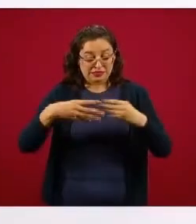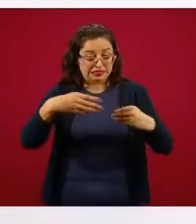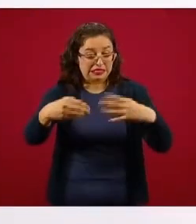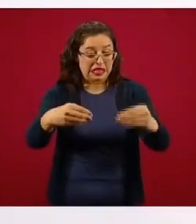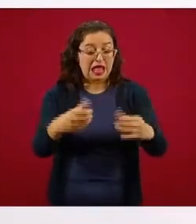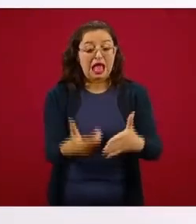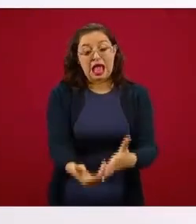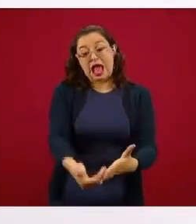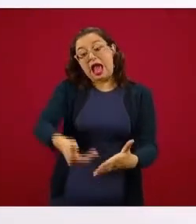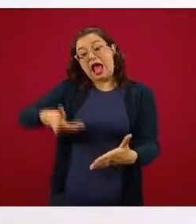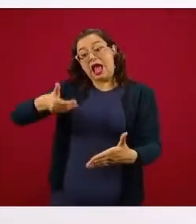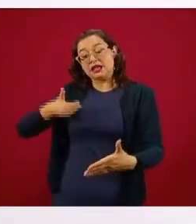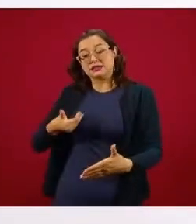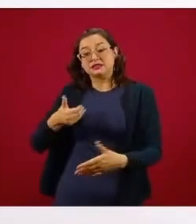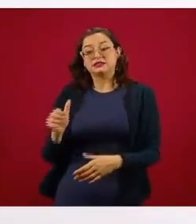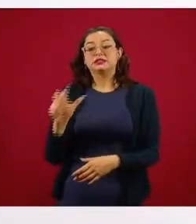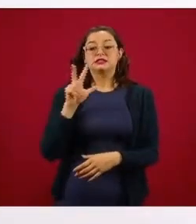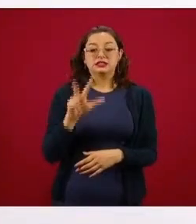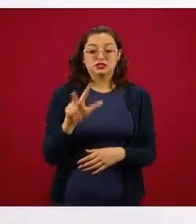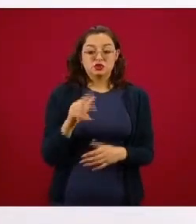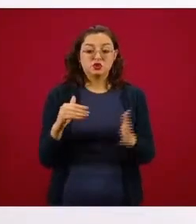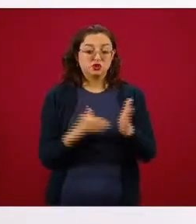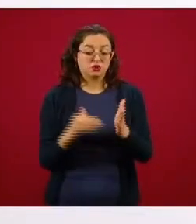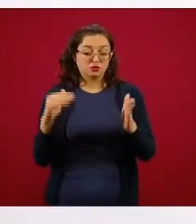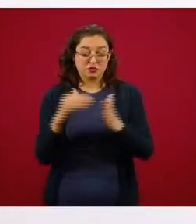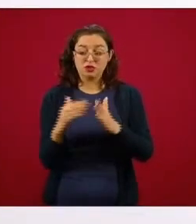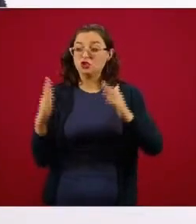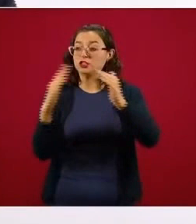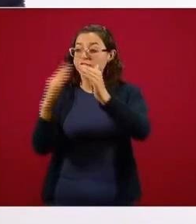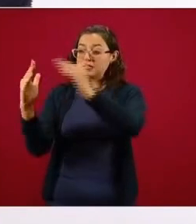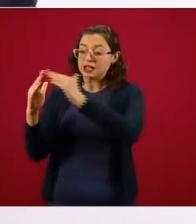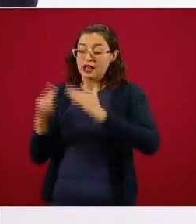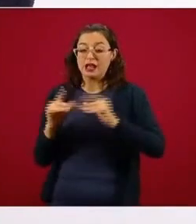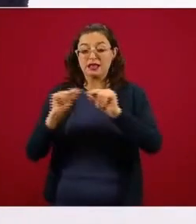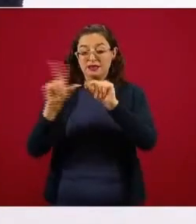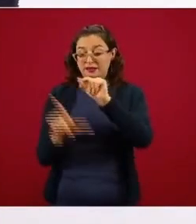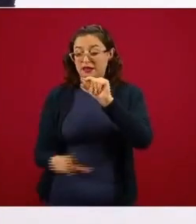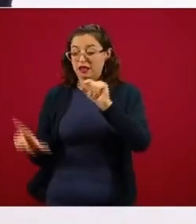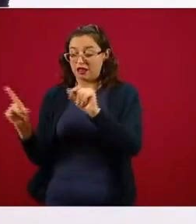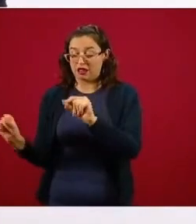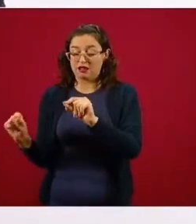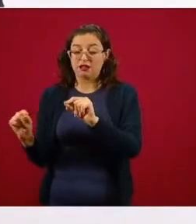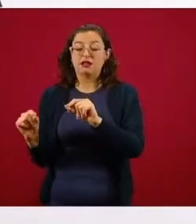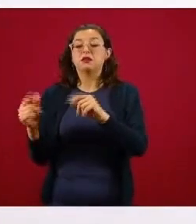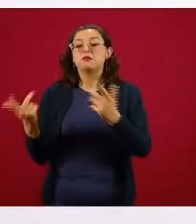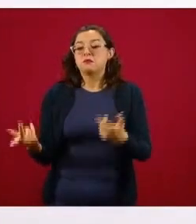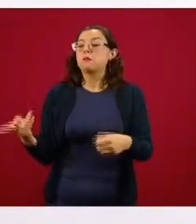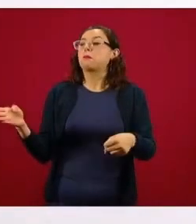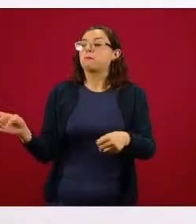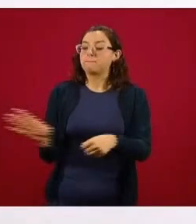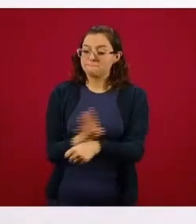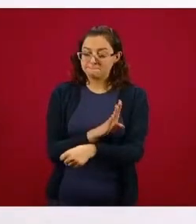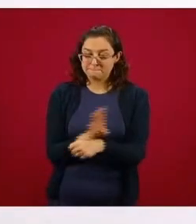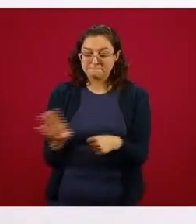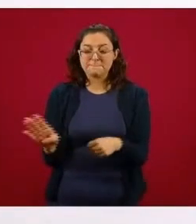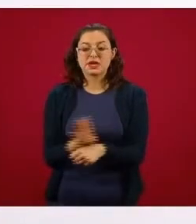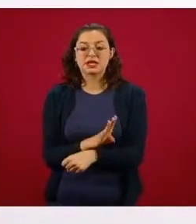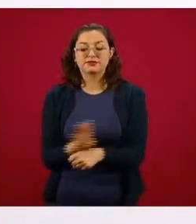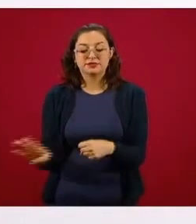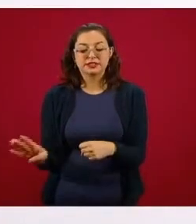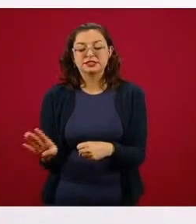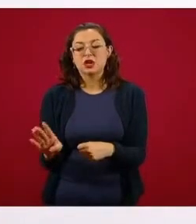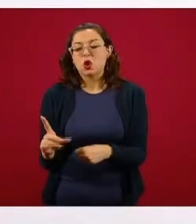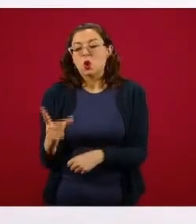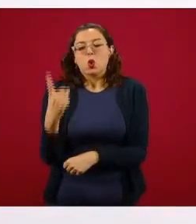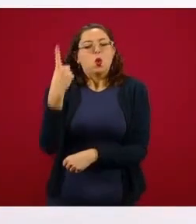de hogares en nuestro país, de un total de 32 millones, eran beneficiados de